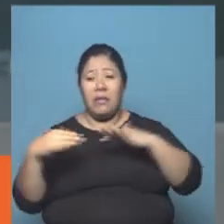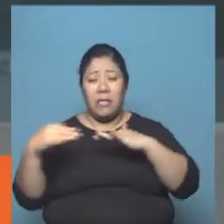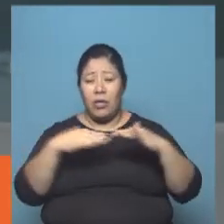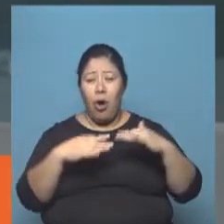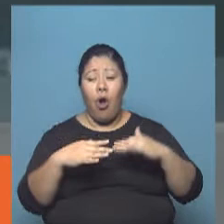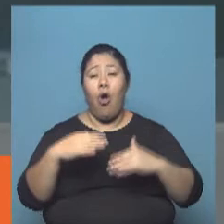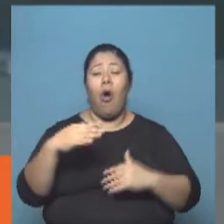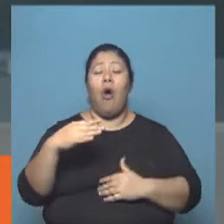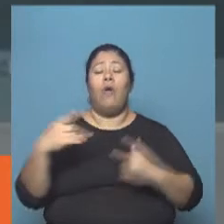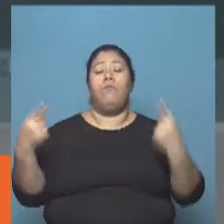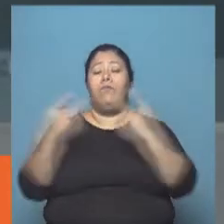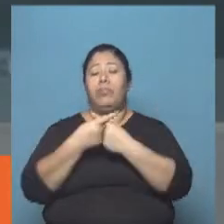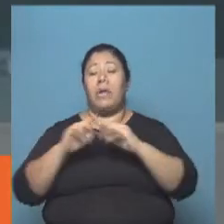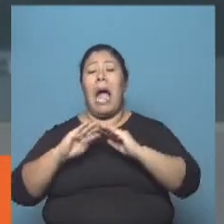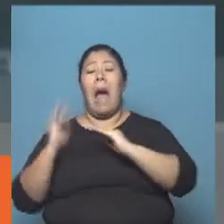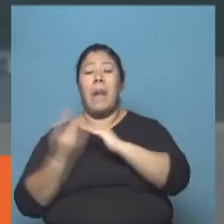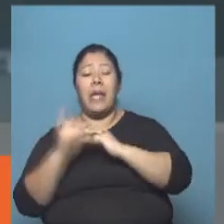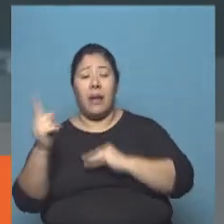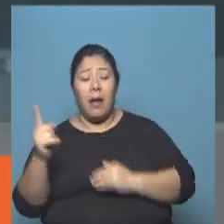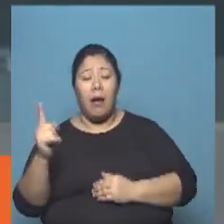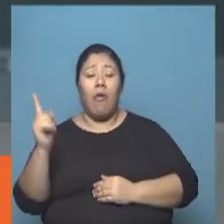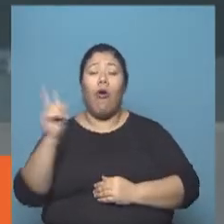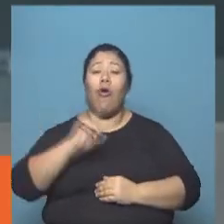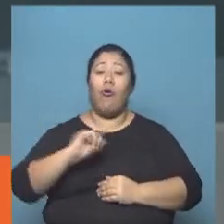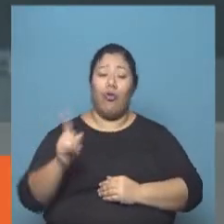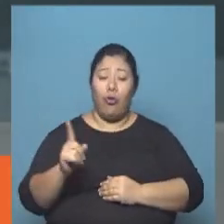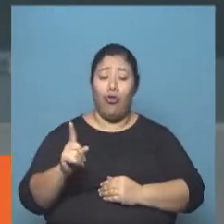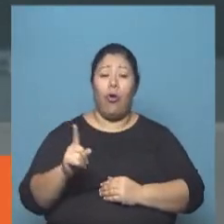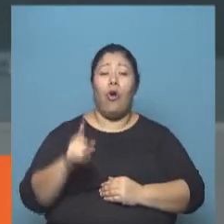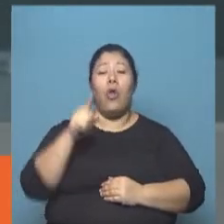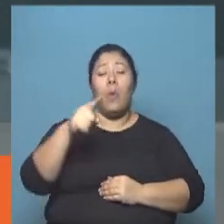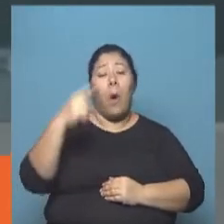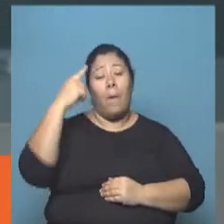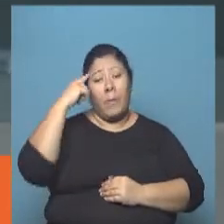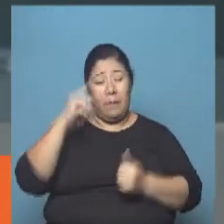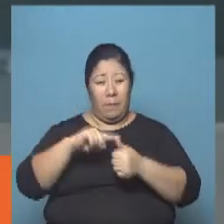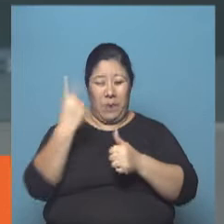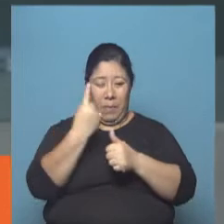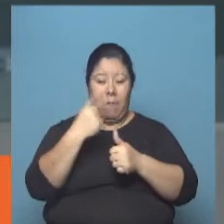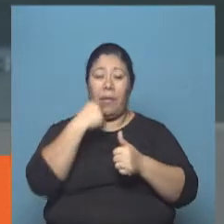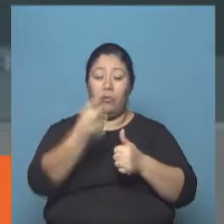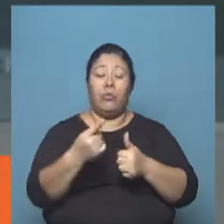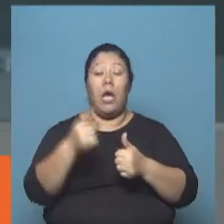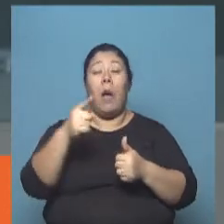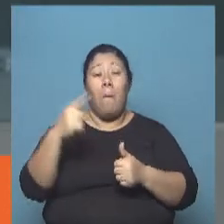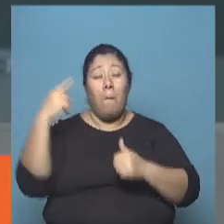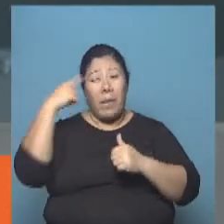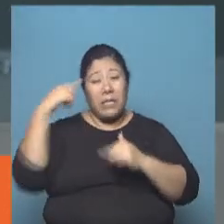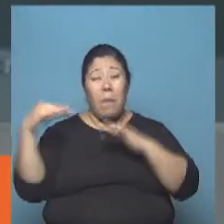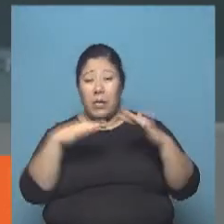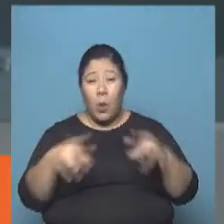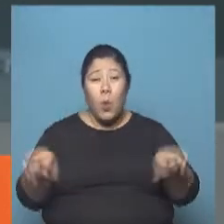Y segundo, ¿cómo van a resolver el tema que los delanteros, me imagino, van a tener muy poco espacio por